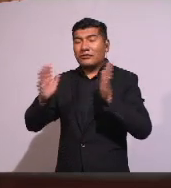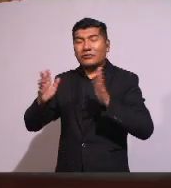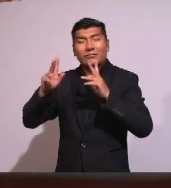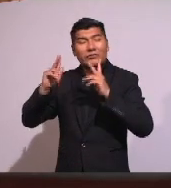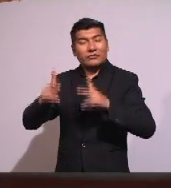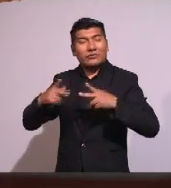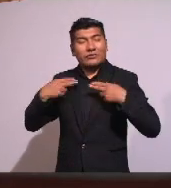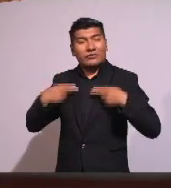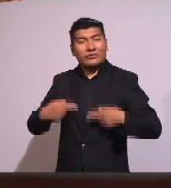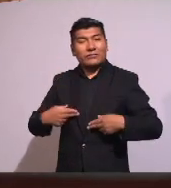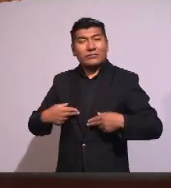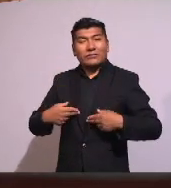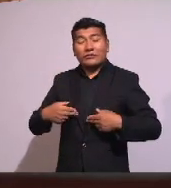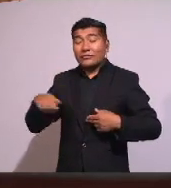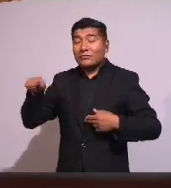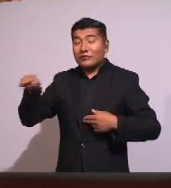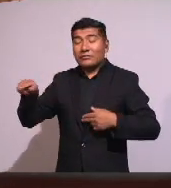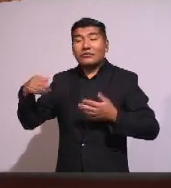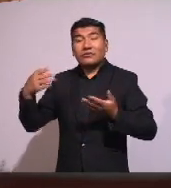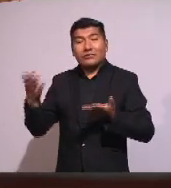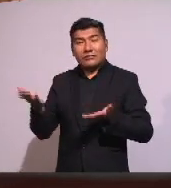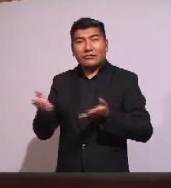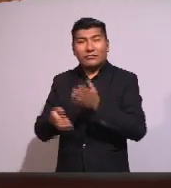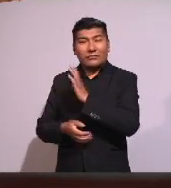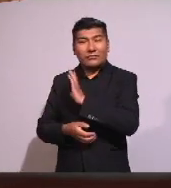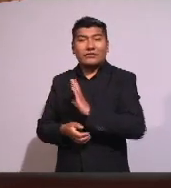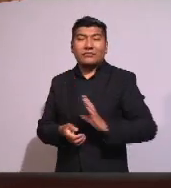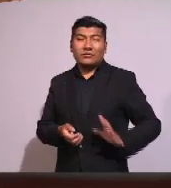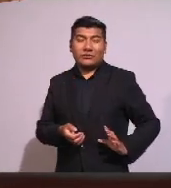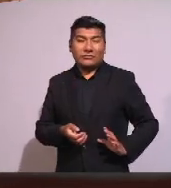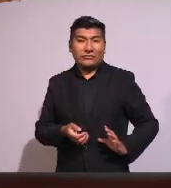humano, porque en ellos está Cristo.